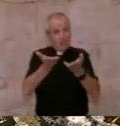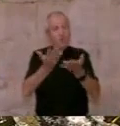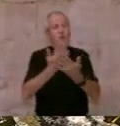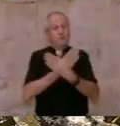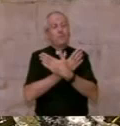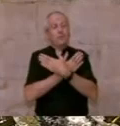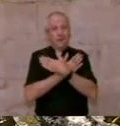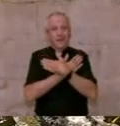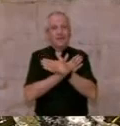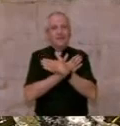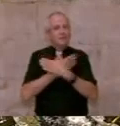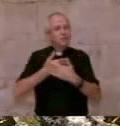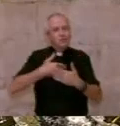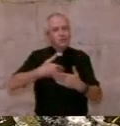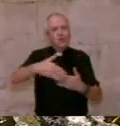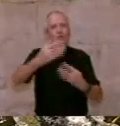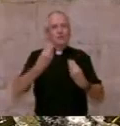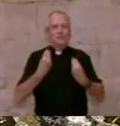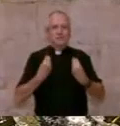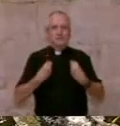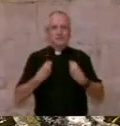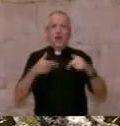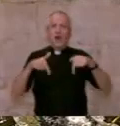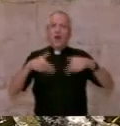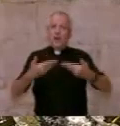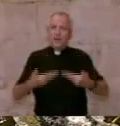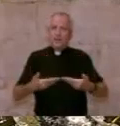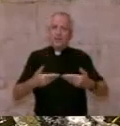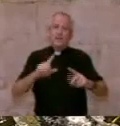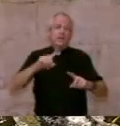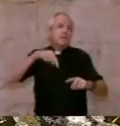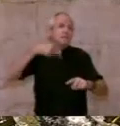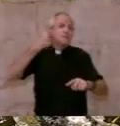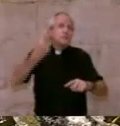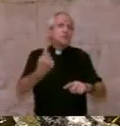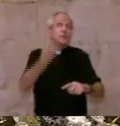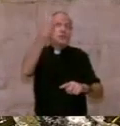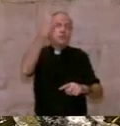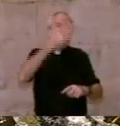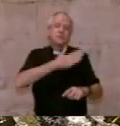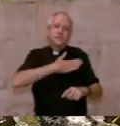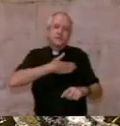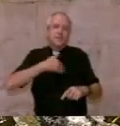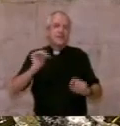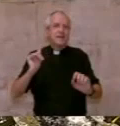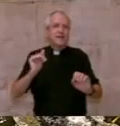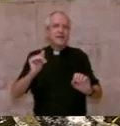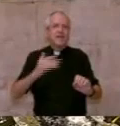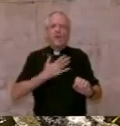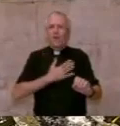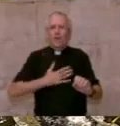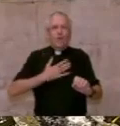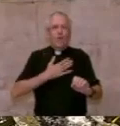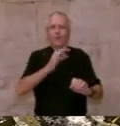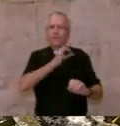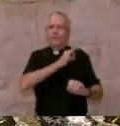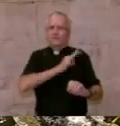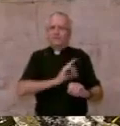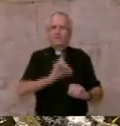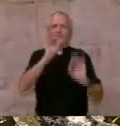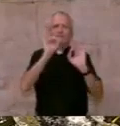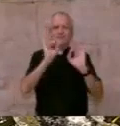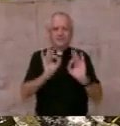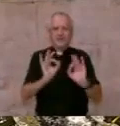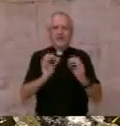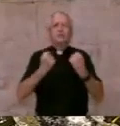todos los días de su vida, ahora aquí, luego donde el Señor disponga, que el gozo del Señor sea